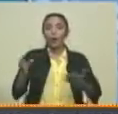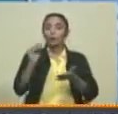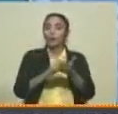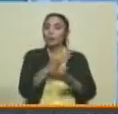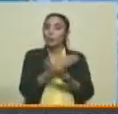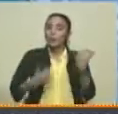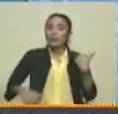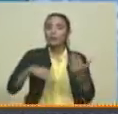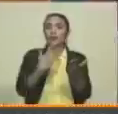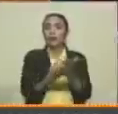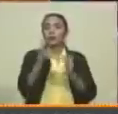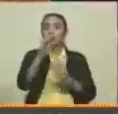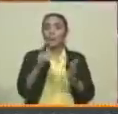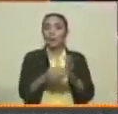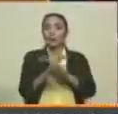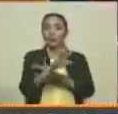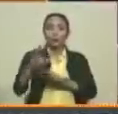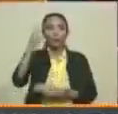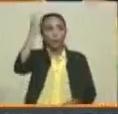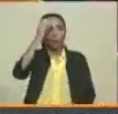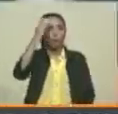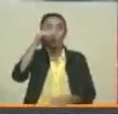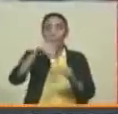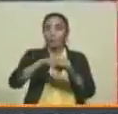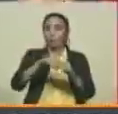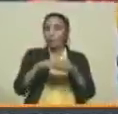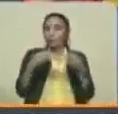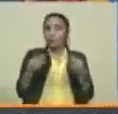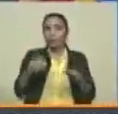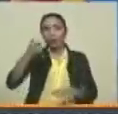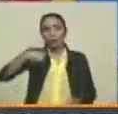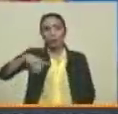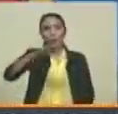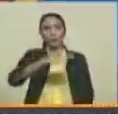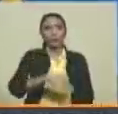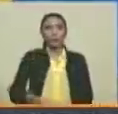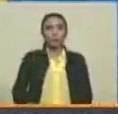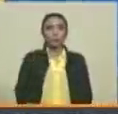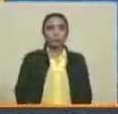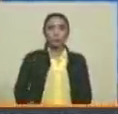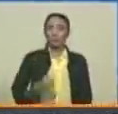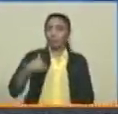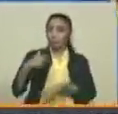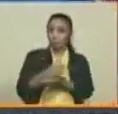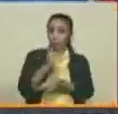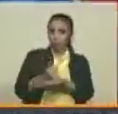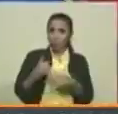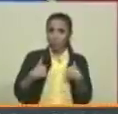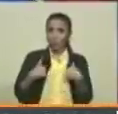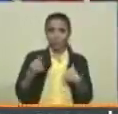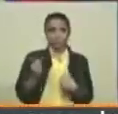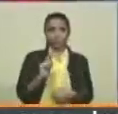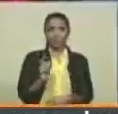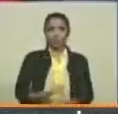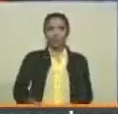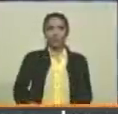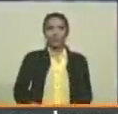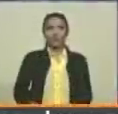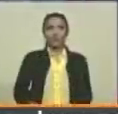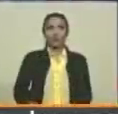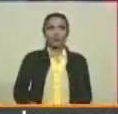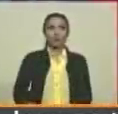2025. Por la conciencia y el voto popular. No tengo la culpa de que el